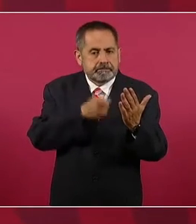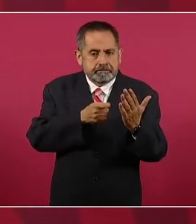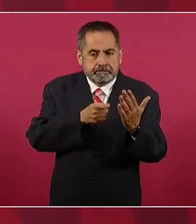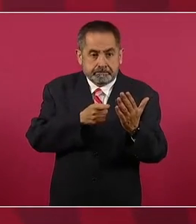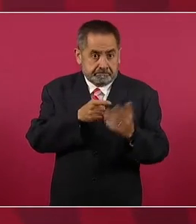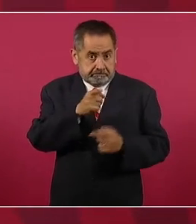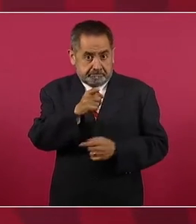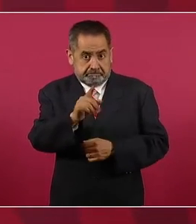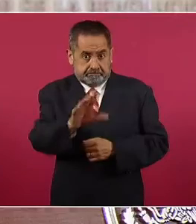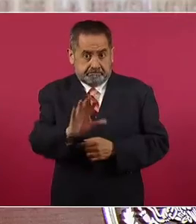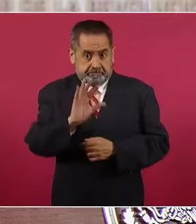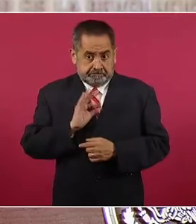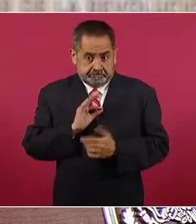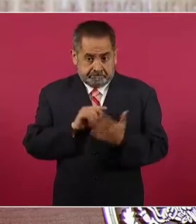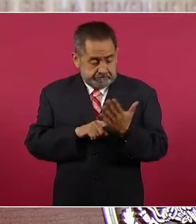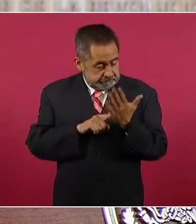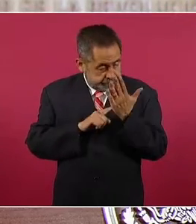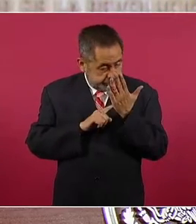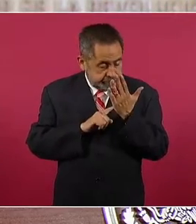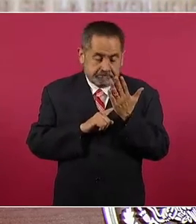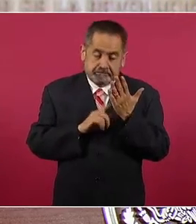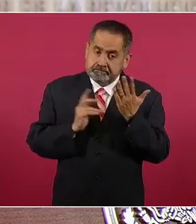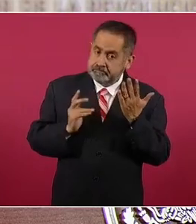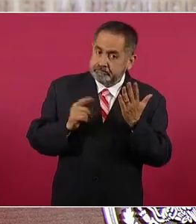está diciendo